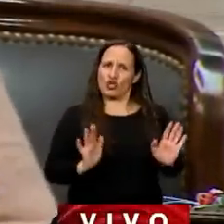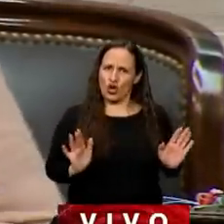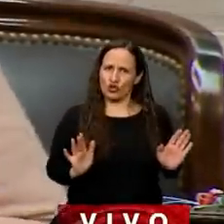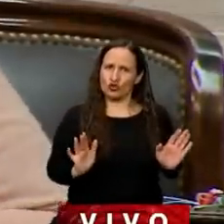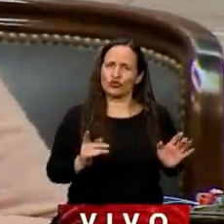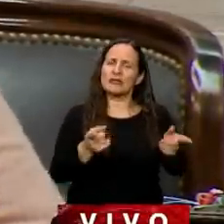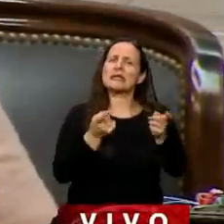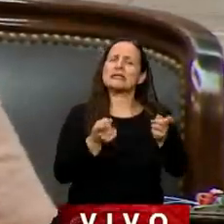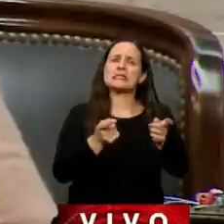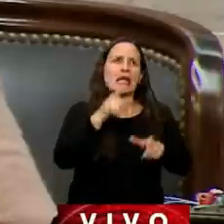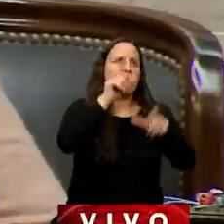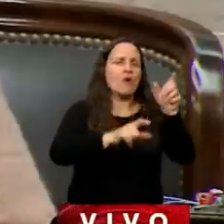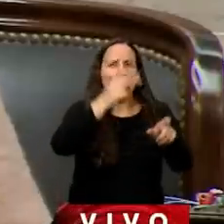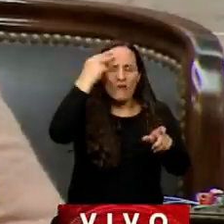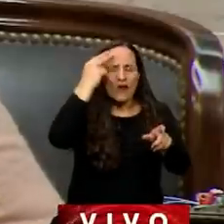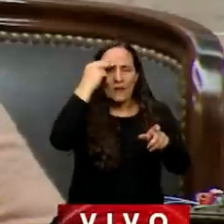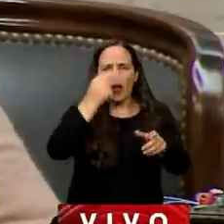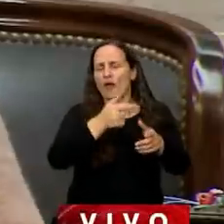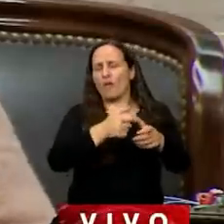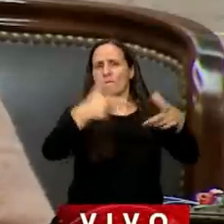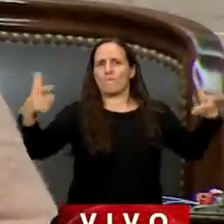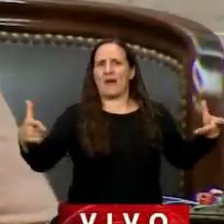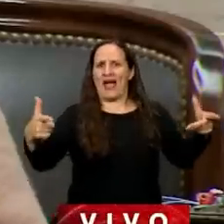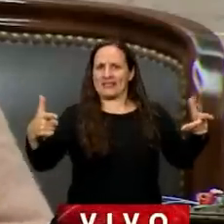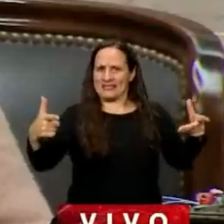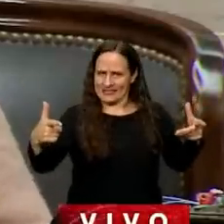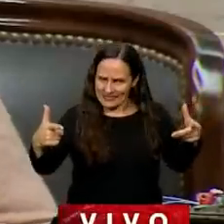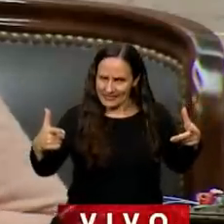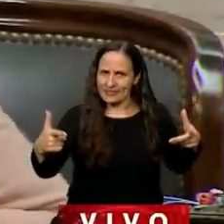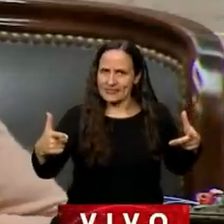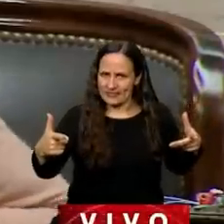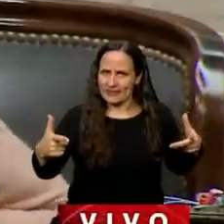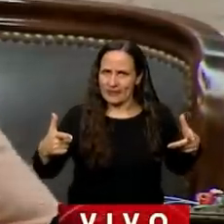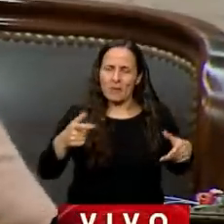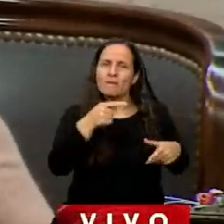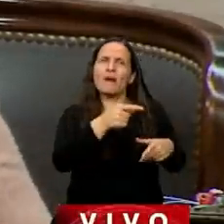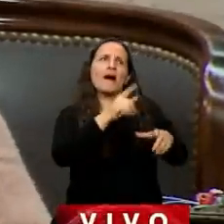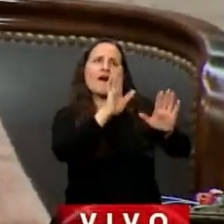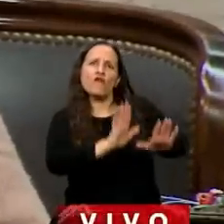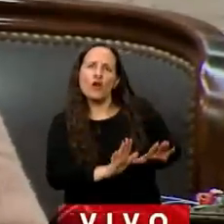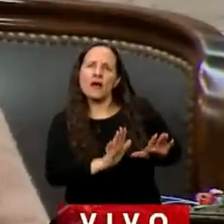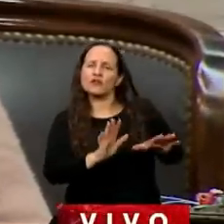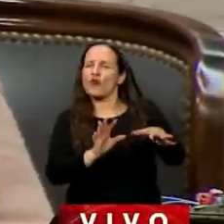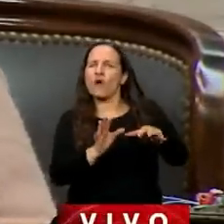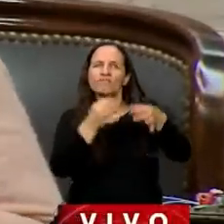Necesitamos aumentar el personal y asistir a los enfermeros y enfermeras en su formación